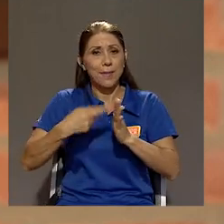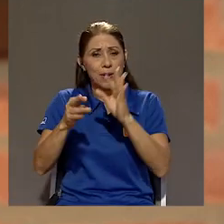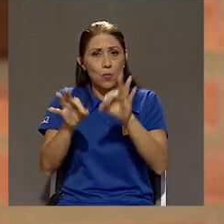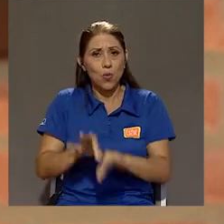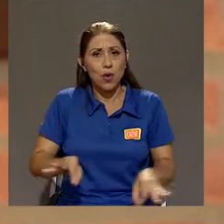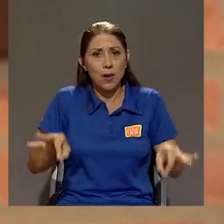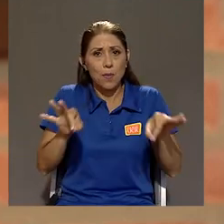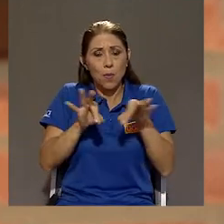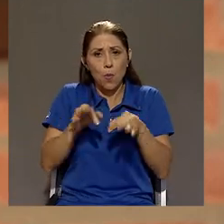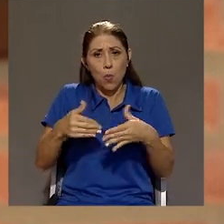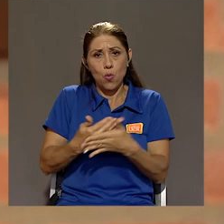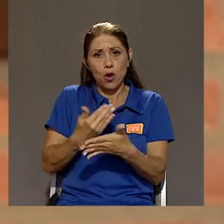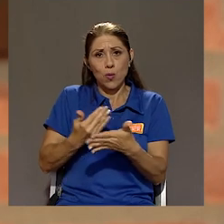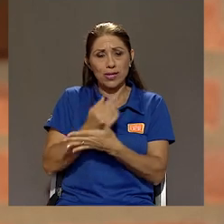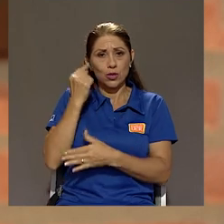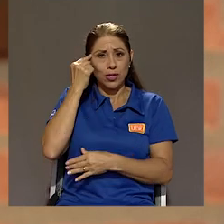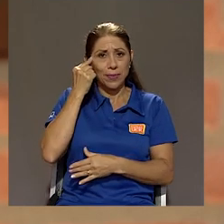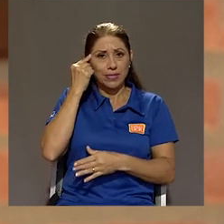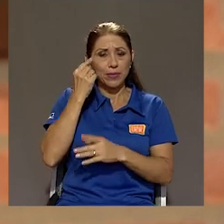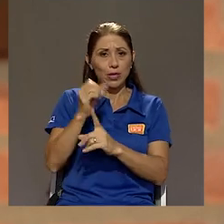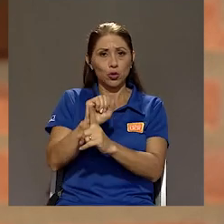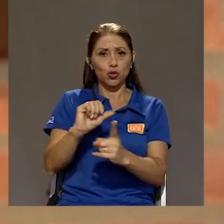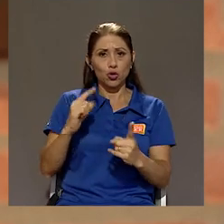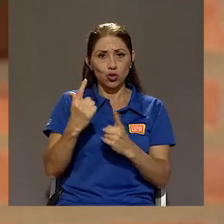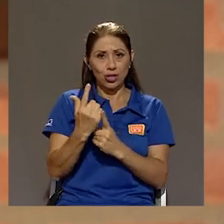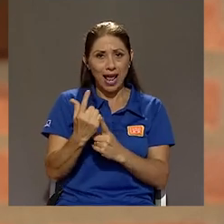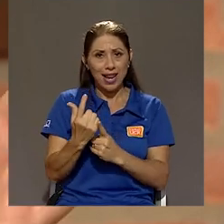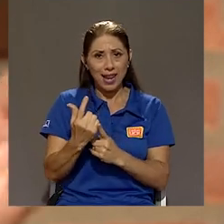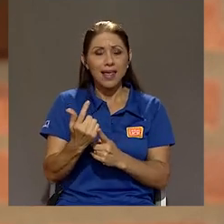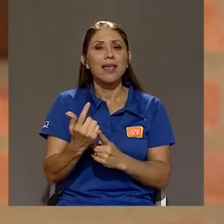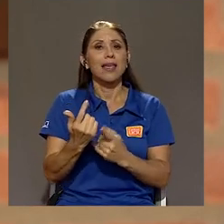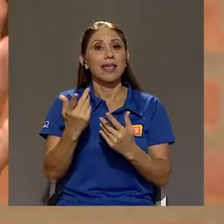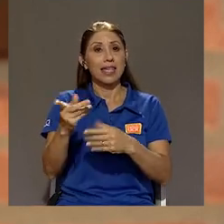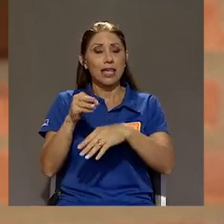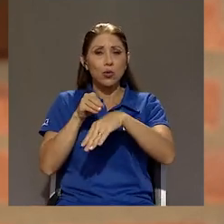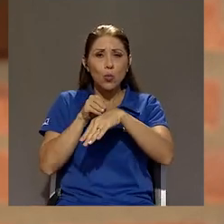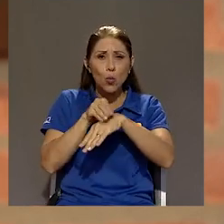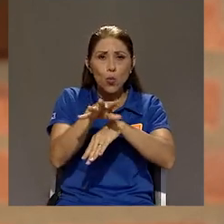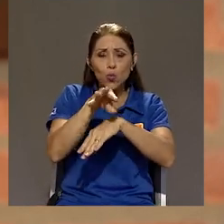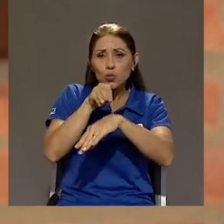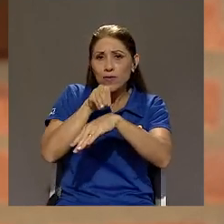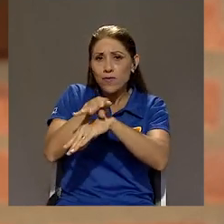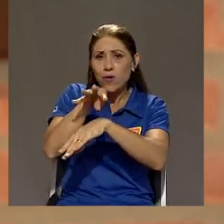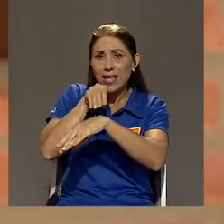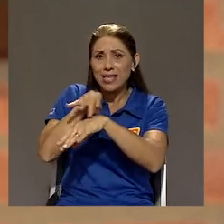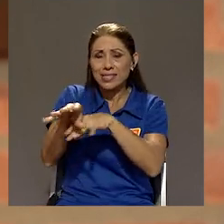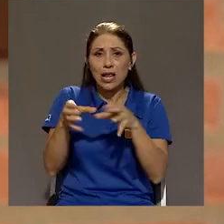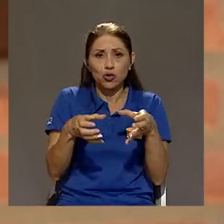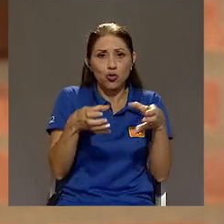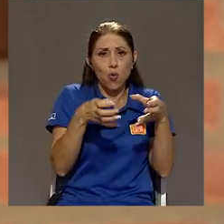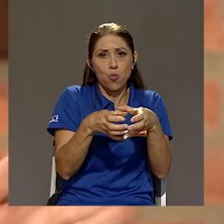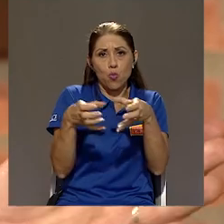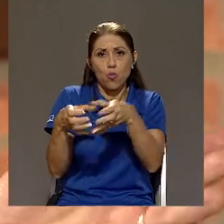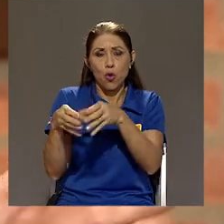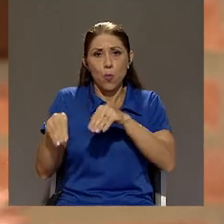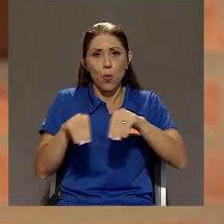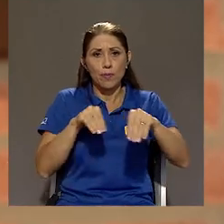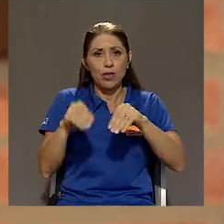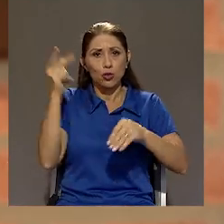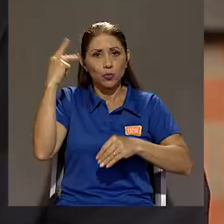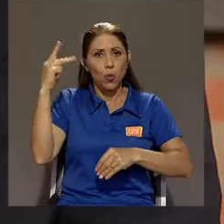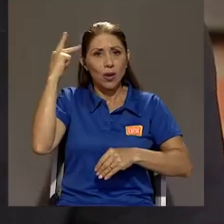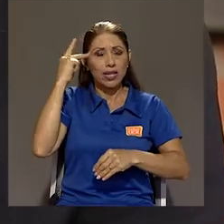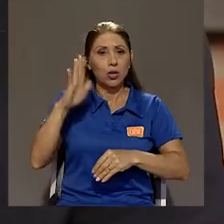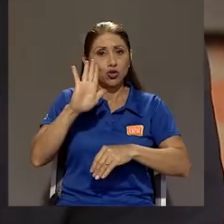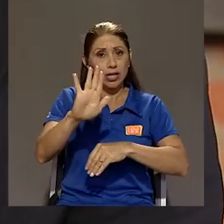una renovación del pensamiento social y que tuvo una gran influencia en los movimientos políticos de su